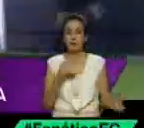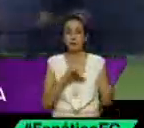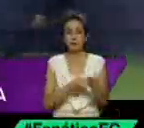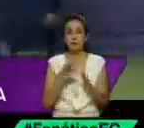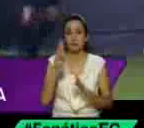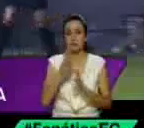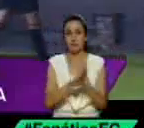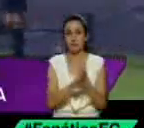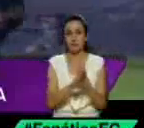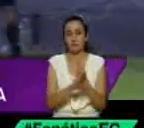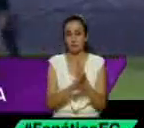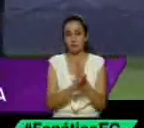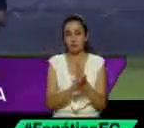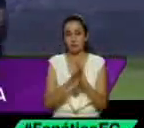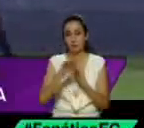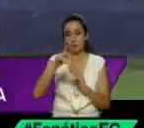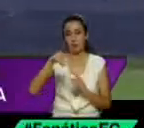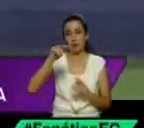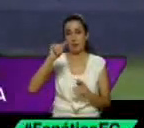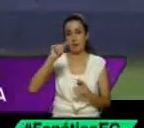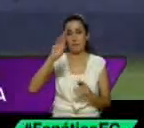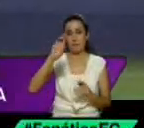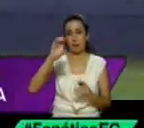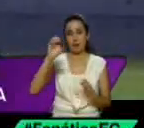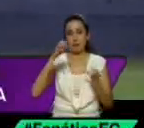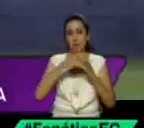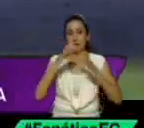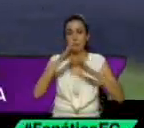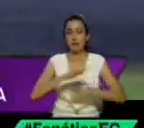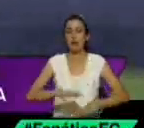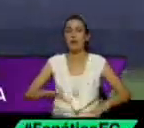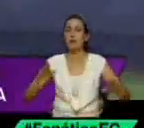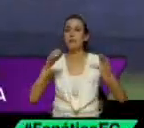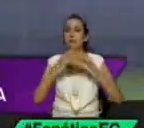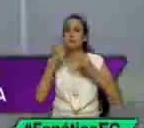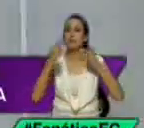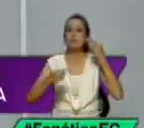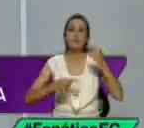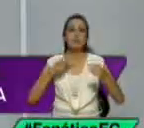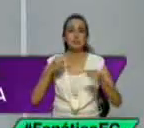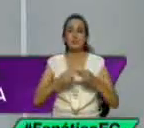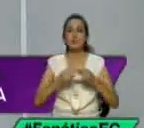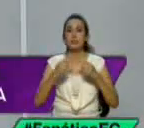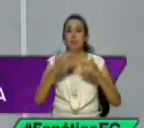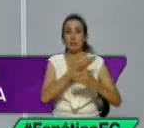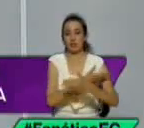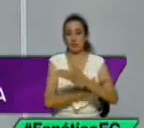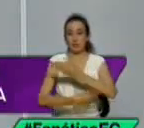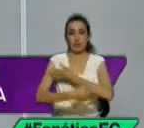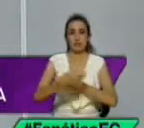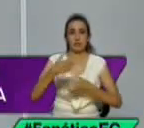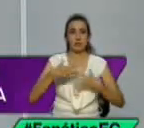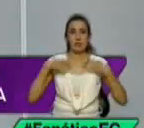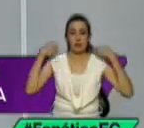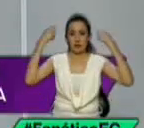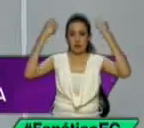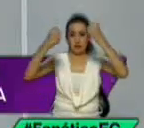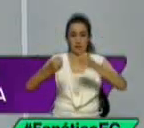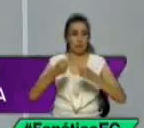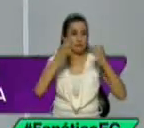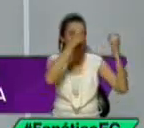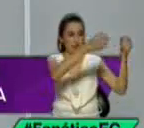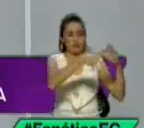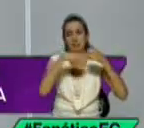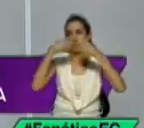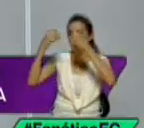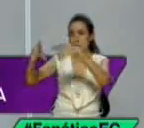técnico Pablo Repeto, pero al final consiguió la clasificación. Los jugadores fueron a regalar sus camisetas al grupo de hinchas que pudieron estar